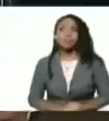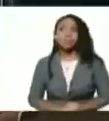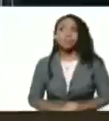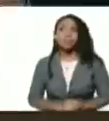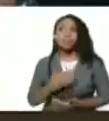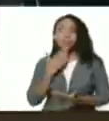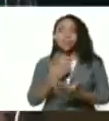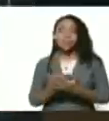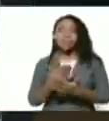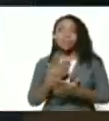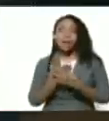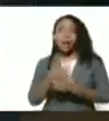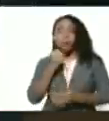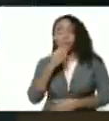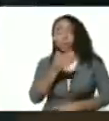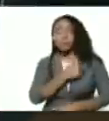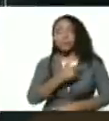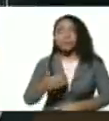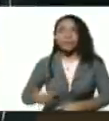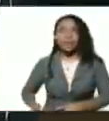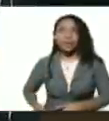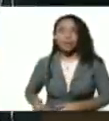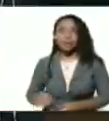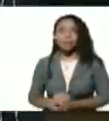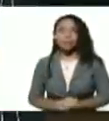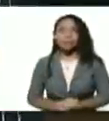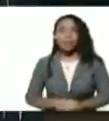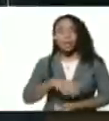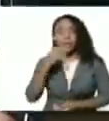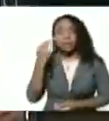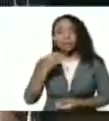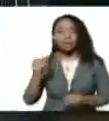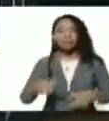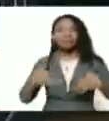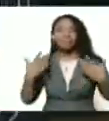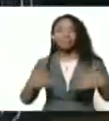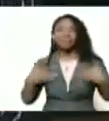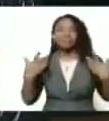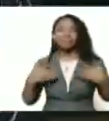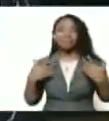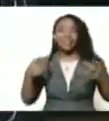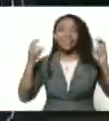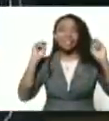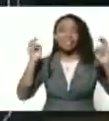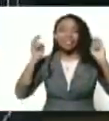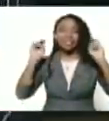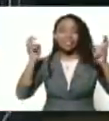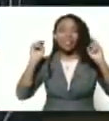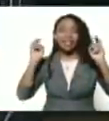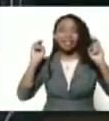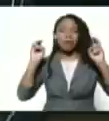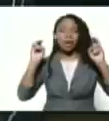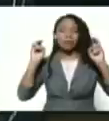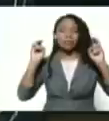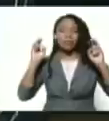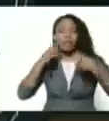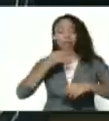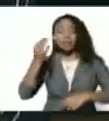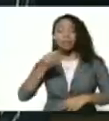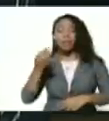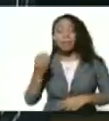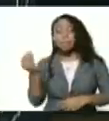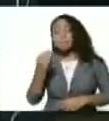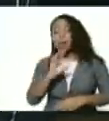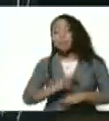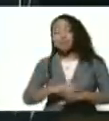Moraima. Mira, bueno, presidente, realmente muy emocionado, porque este es un tema emocionante, la realidad. Más porque,